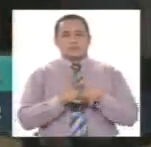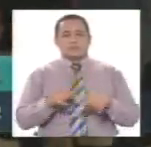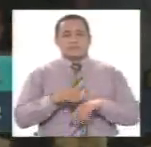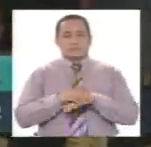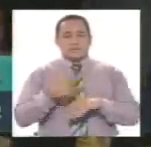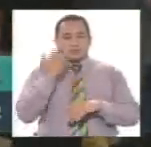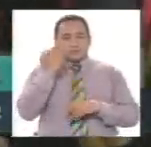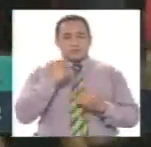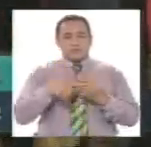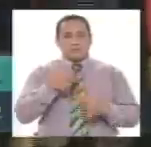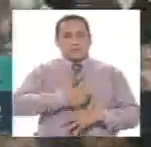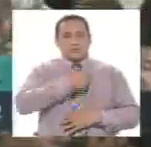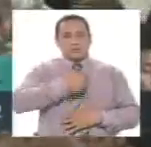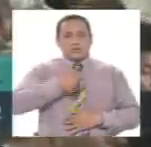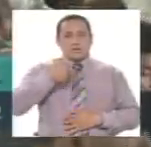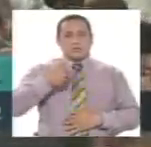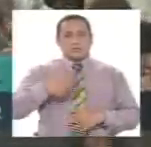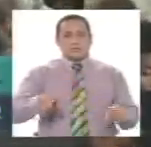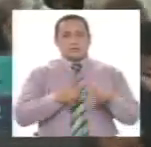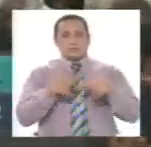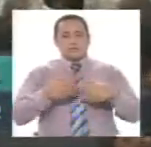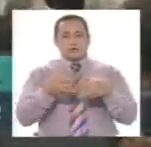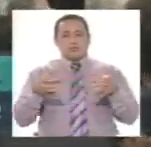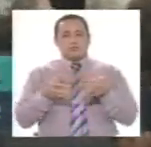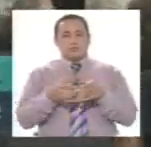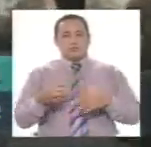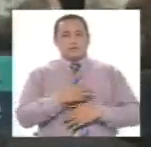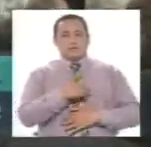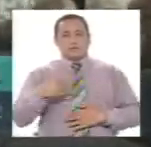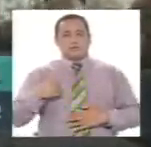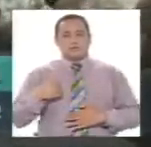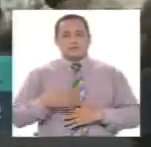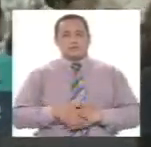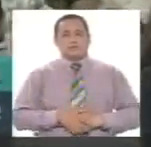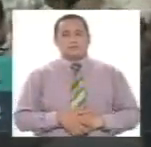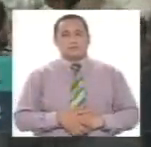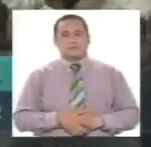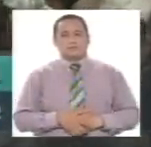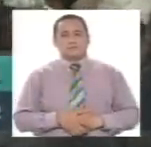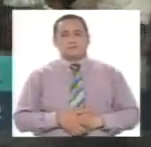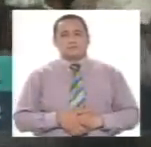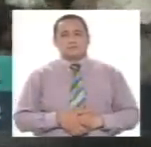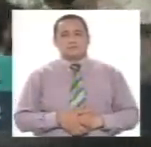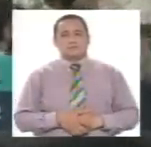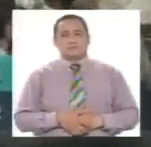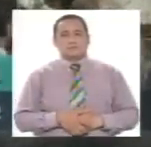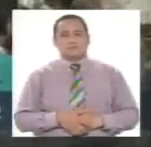protocolar a las autoridades del Poder Ejecutivo.